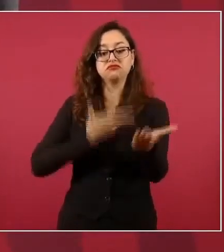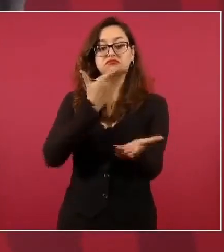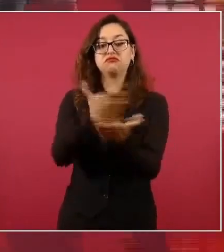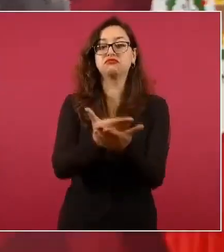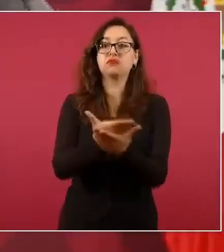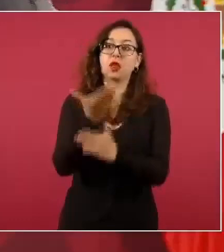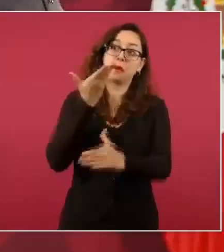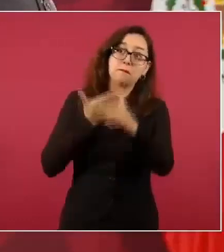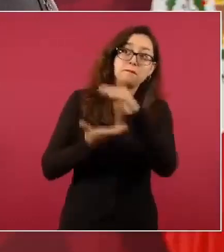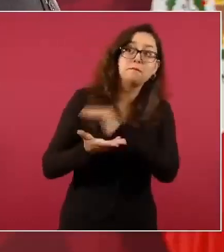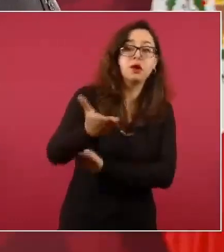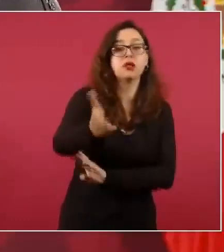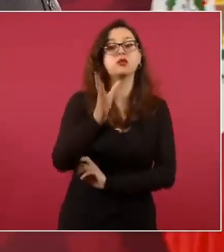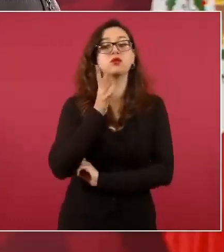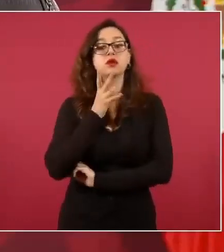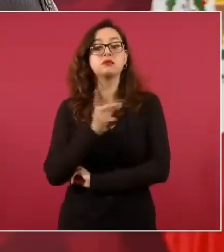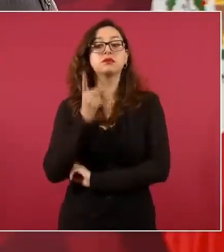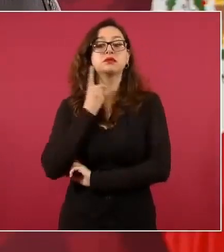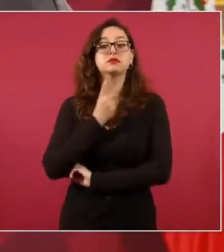aprobarse